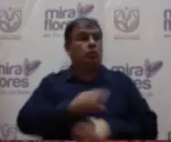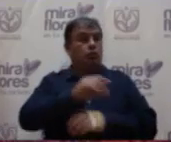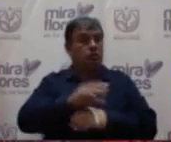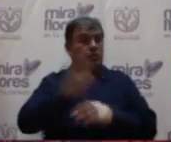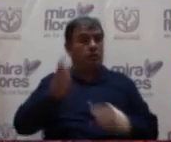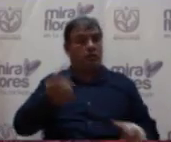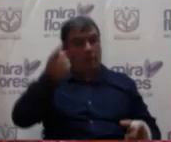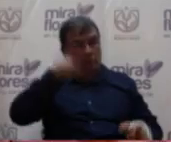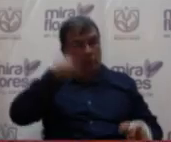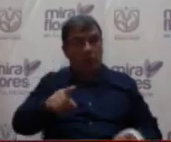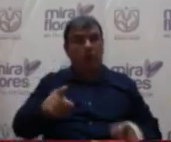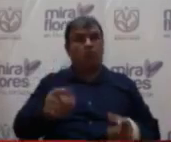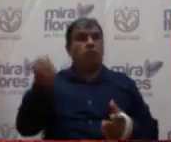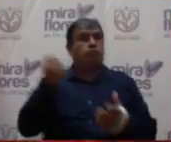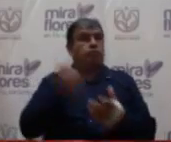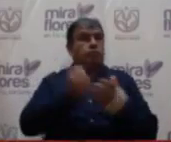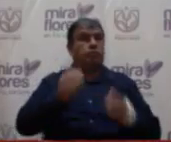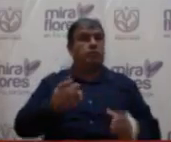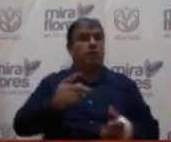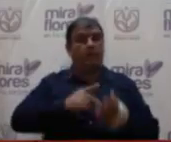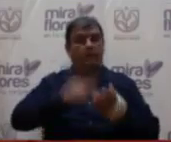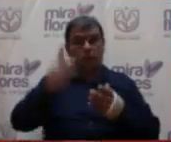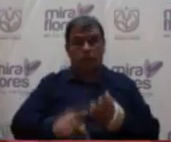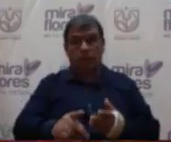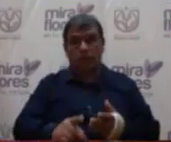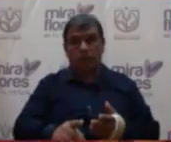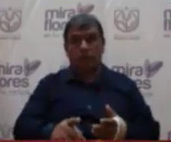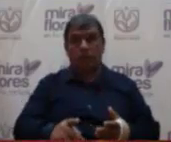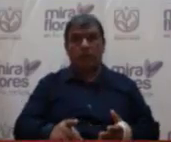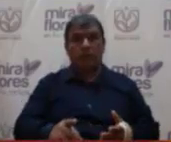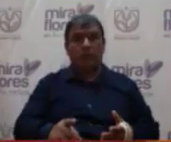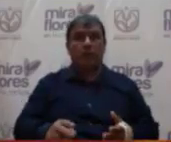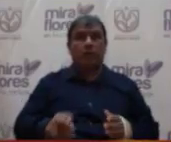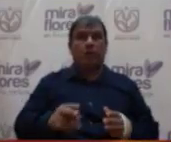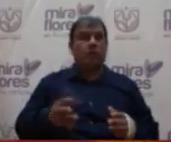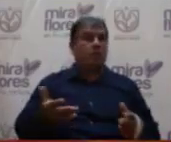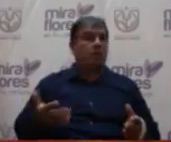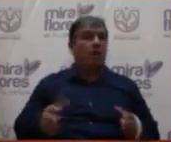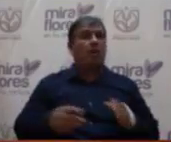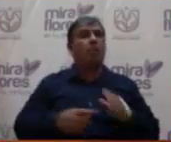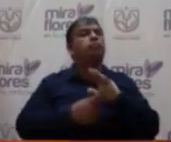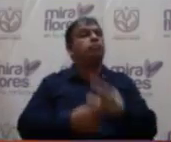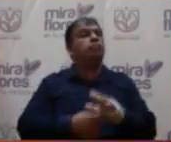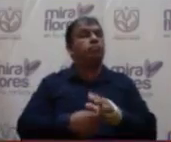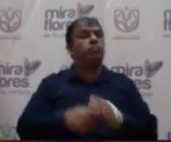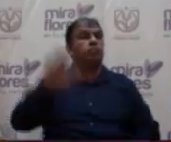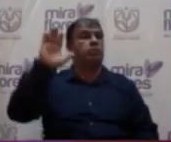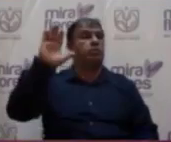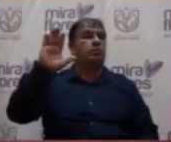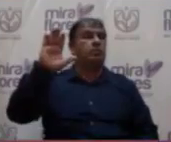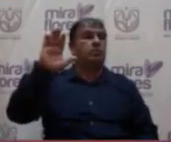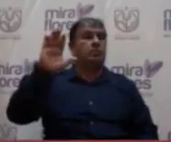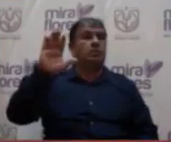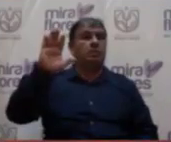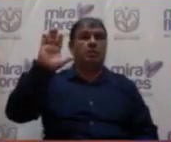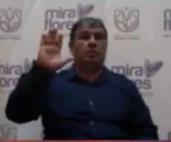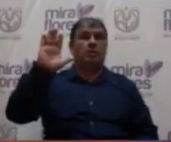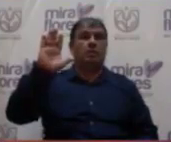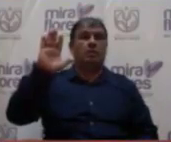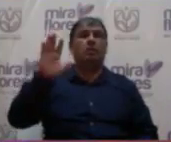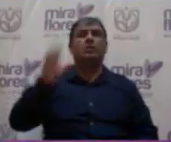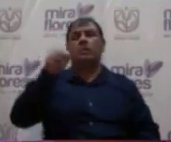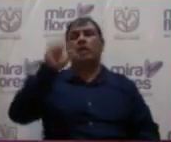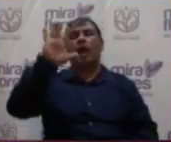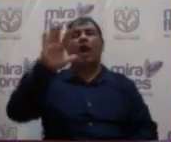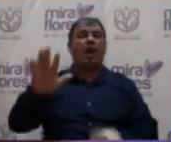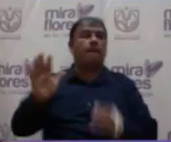estén a favor de aprobar este proyecto de norma, sírvanse expresarlo en señal de conformidad. Se